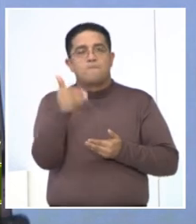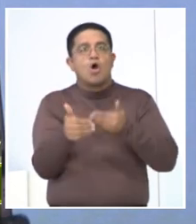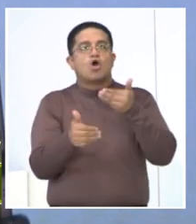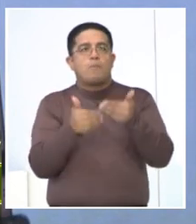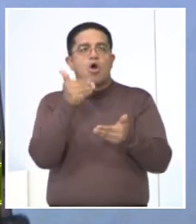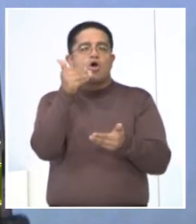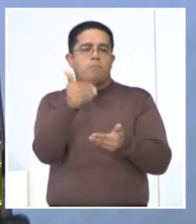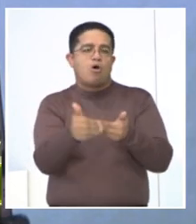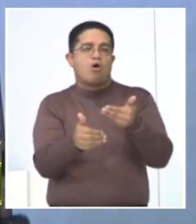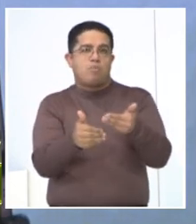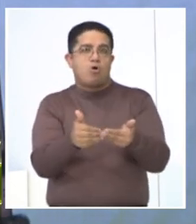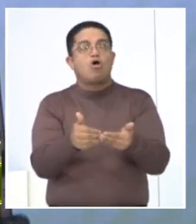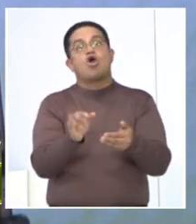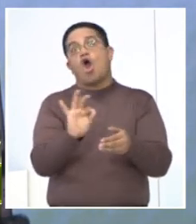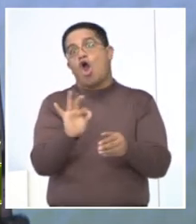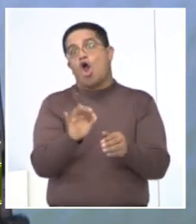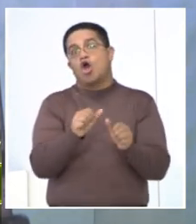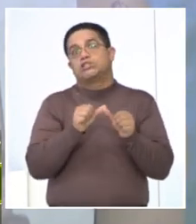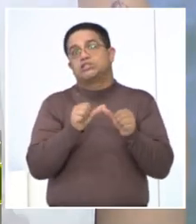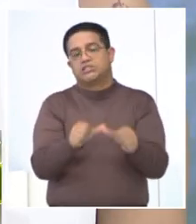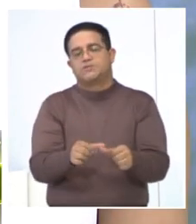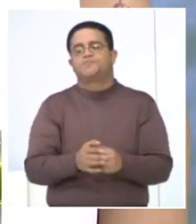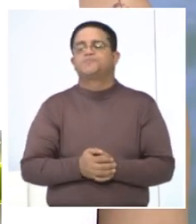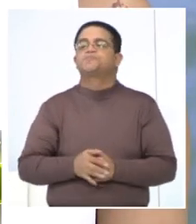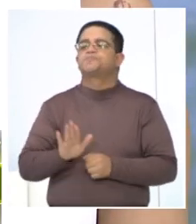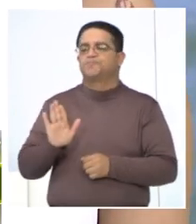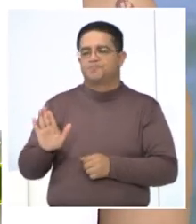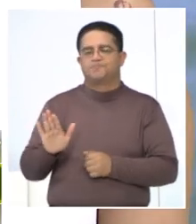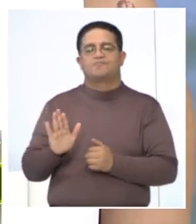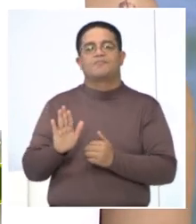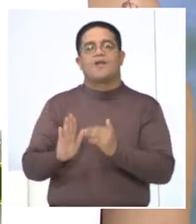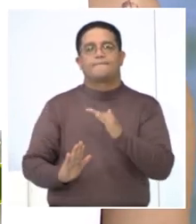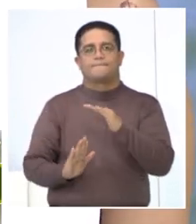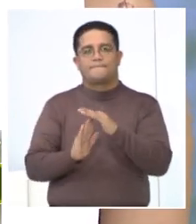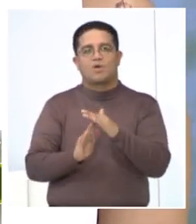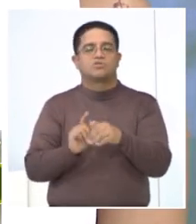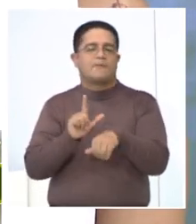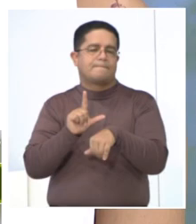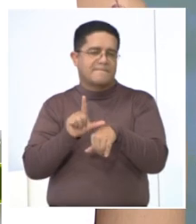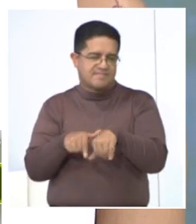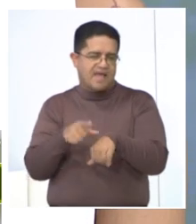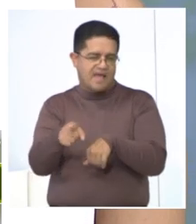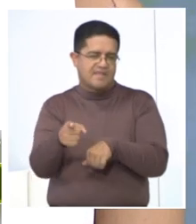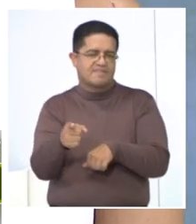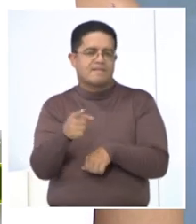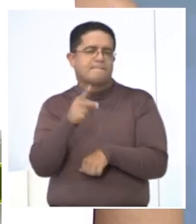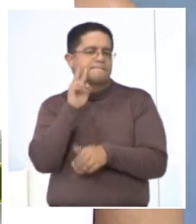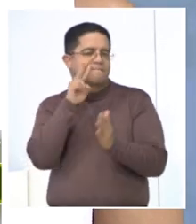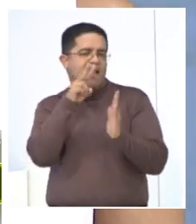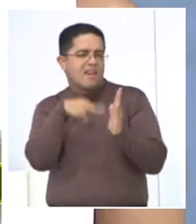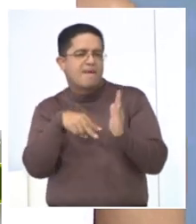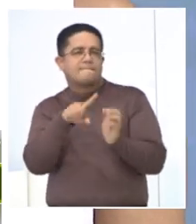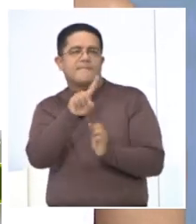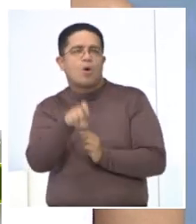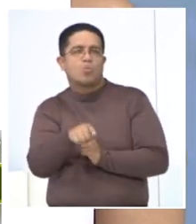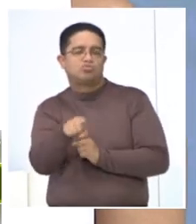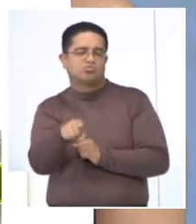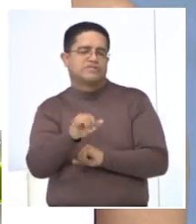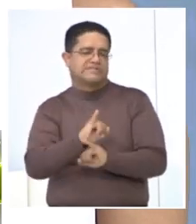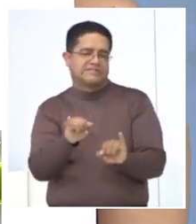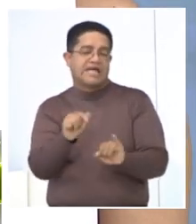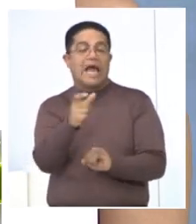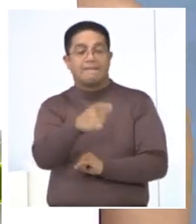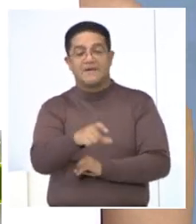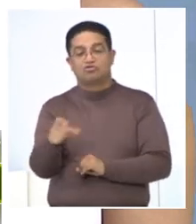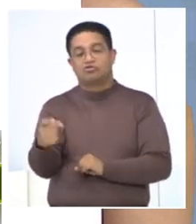constante. Por supuesto. Vamos a irnos a la pausa, pero al regreso estaremos leyendo también la participación de la audiencia. Por acá Paulucci ya nos escribe